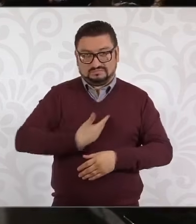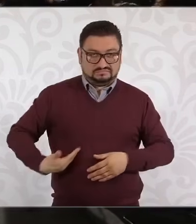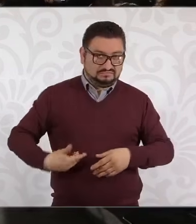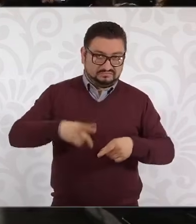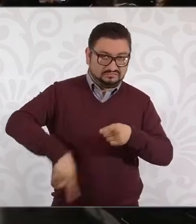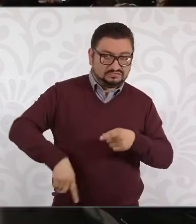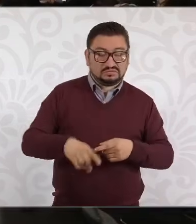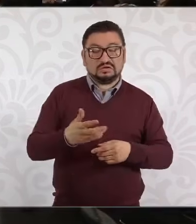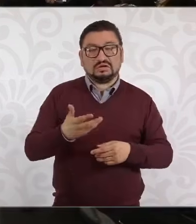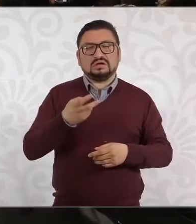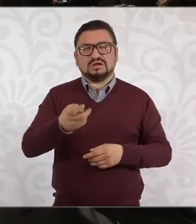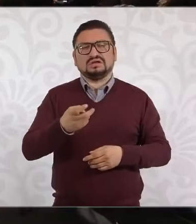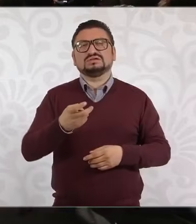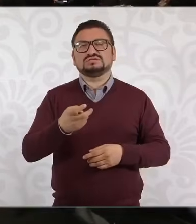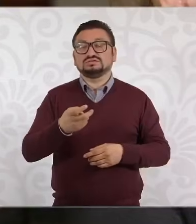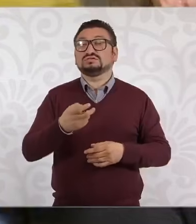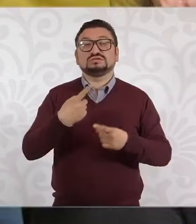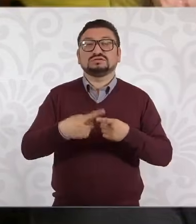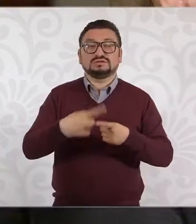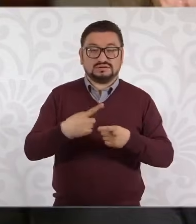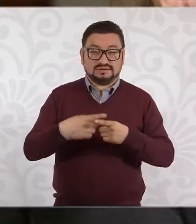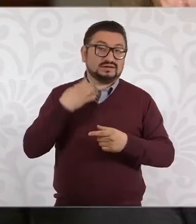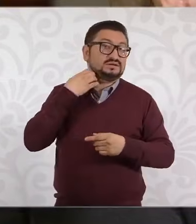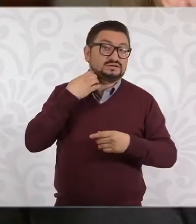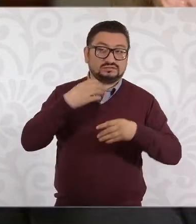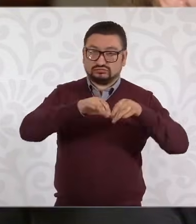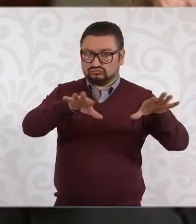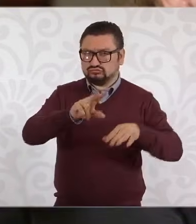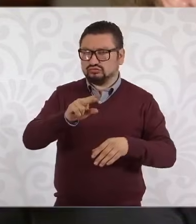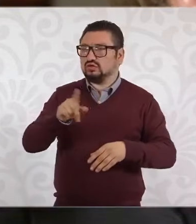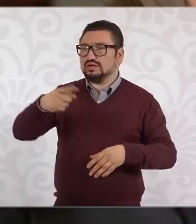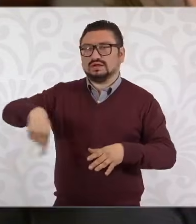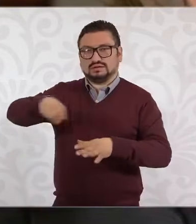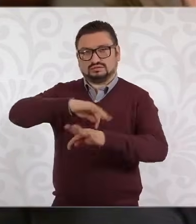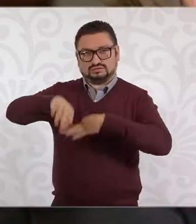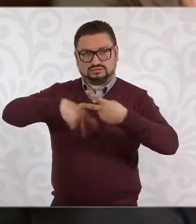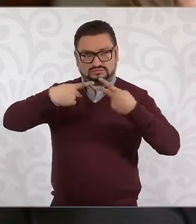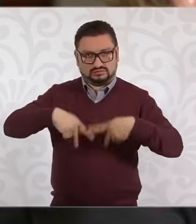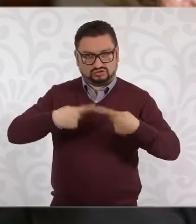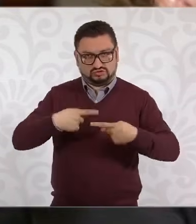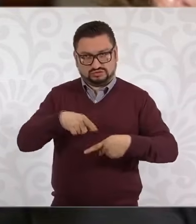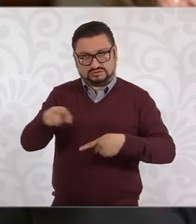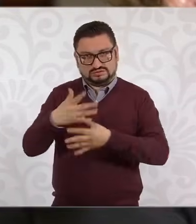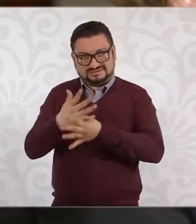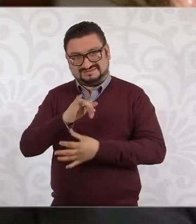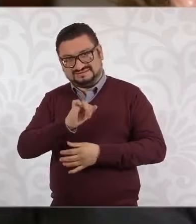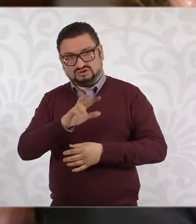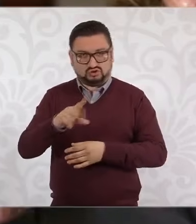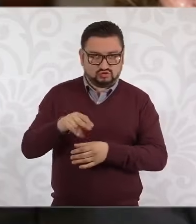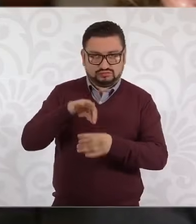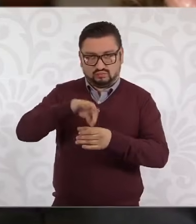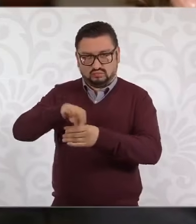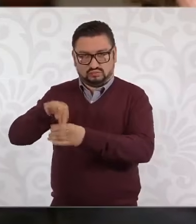tema que lo promueve el Ejecutivo, sino que tiene que ser la ciudadanía la que establezca si se va a ese ejercicio o